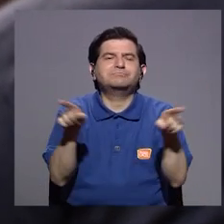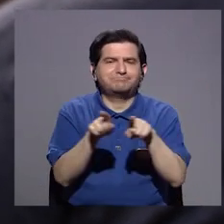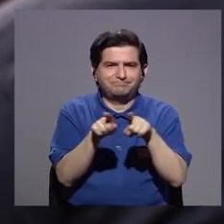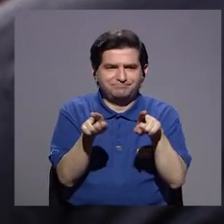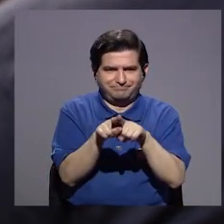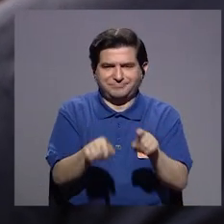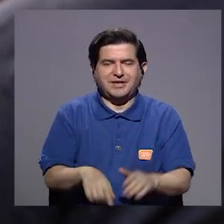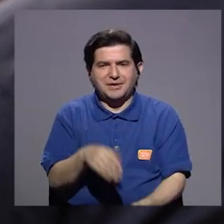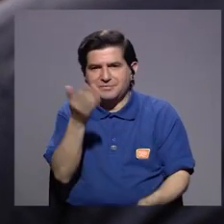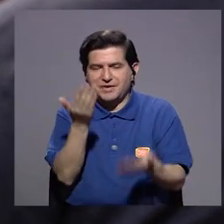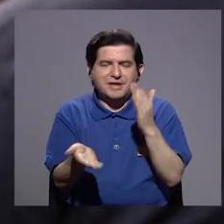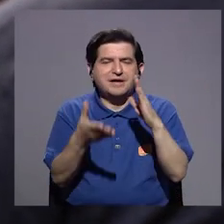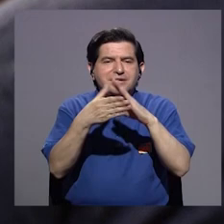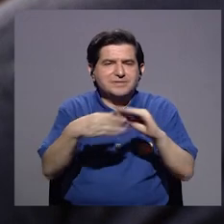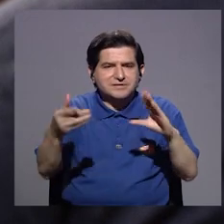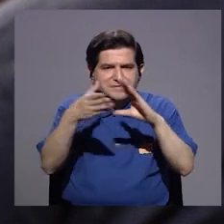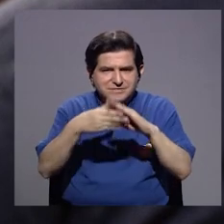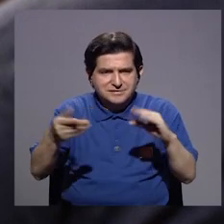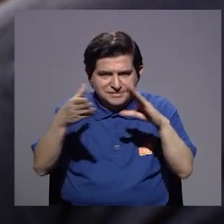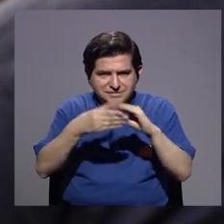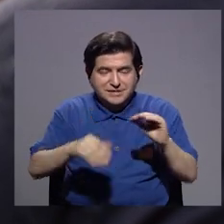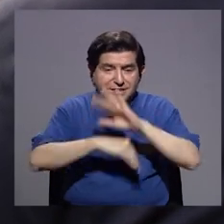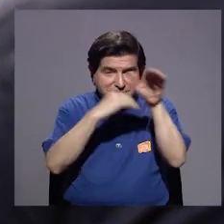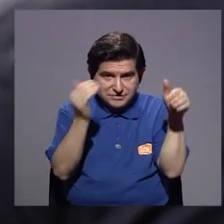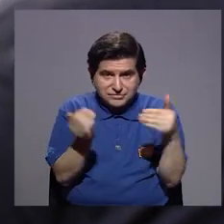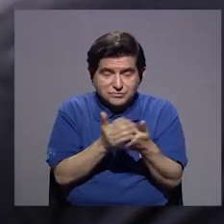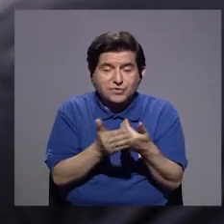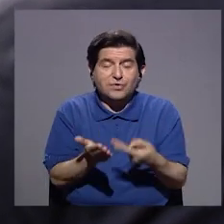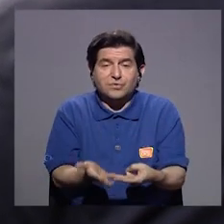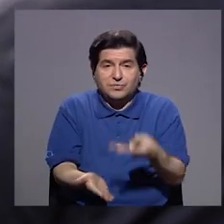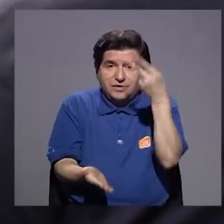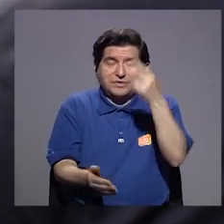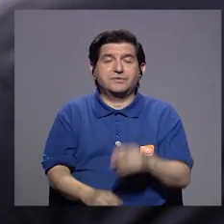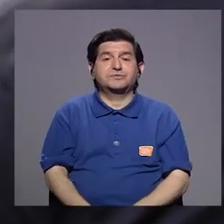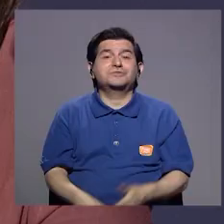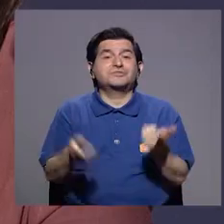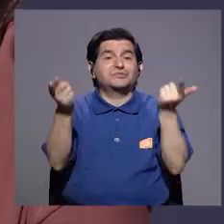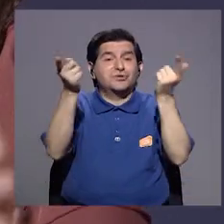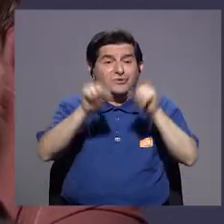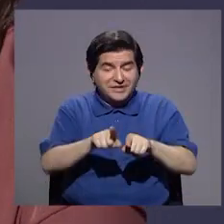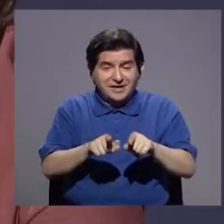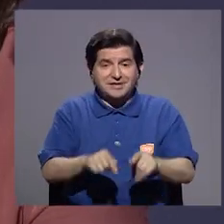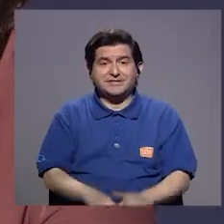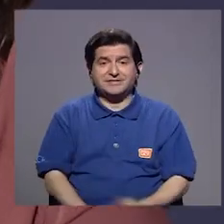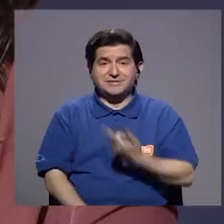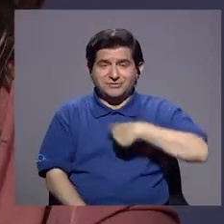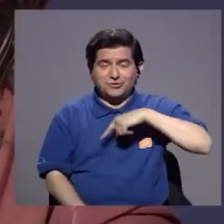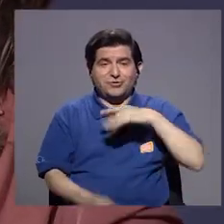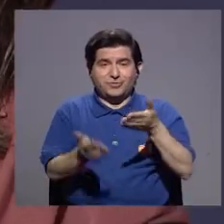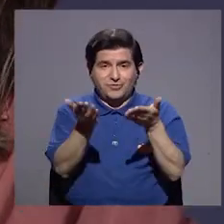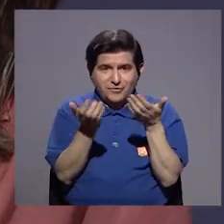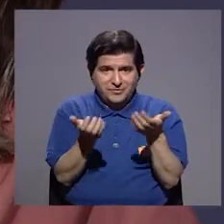distintos también de narrar y todo eso enriquece. De hecho, por eso quisimos que